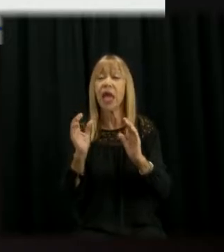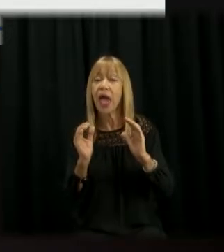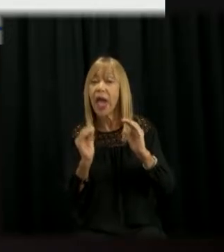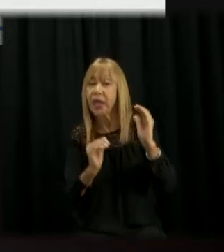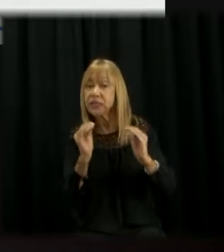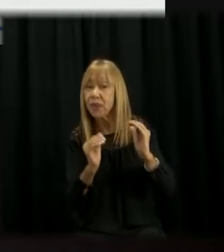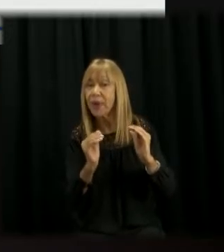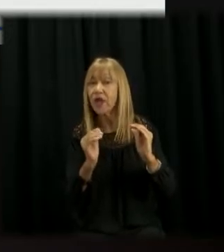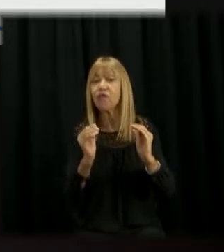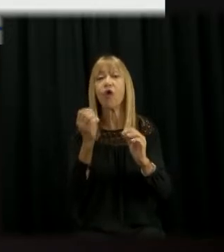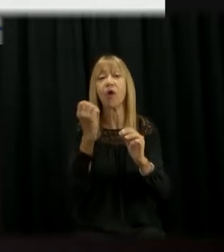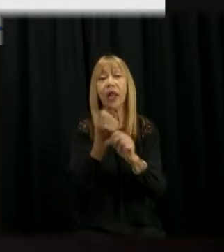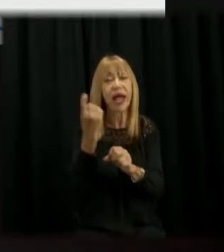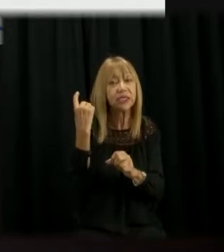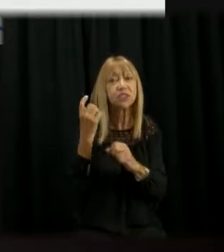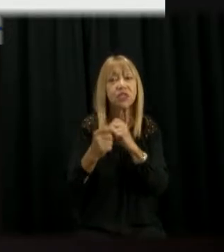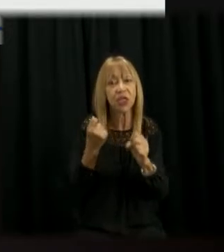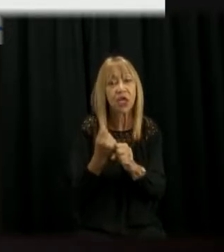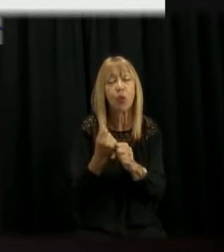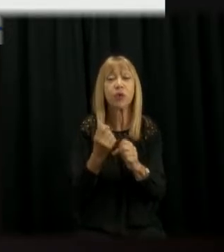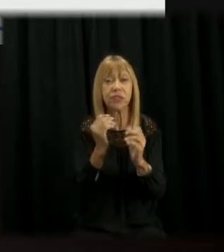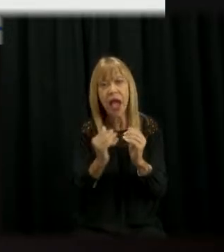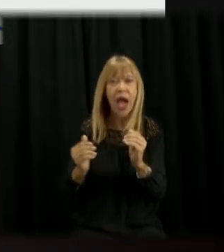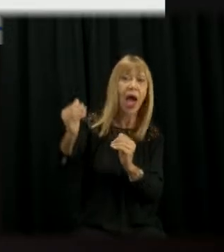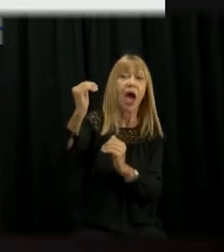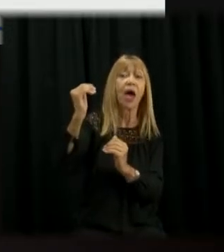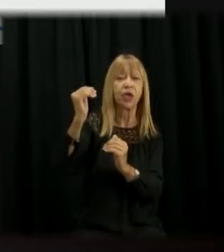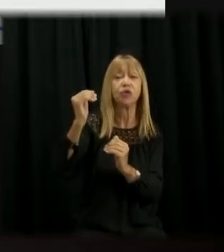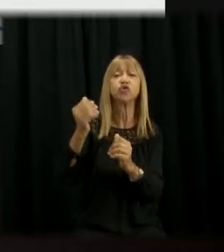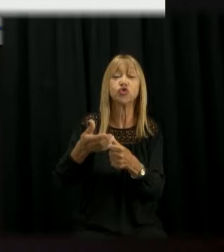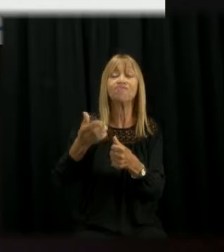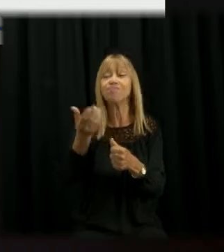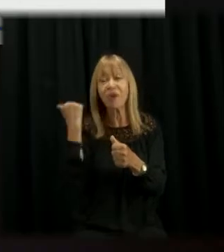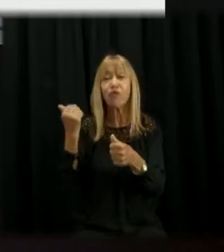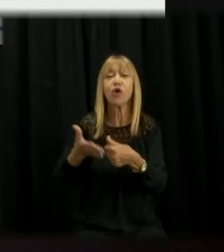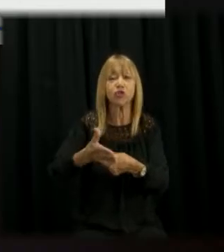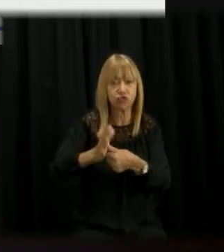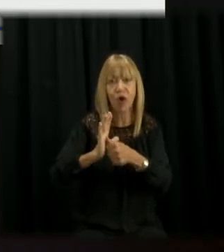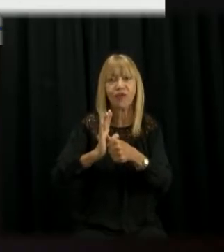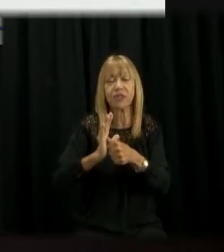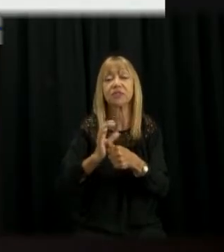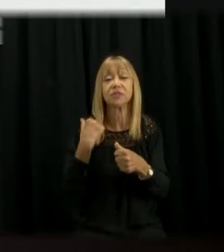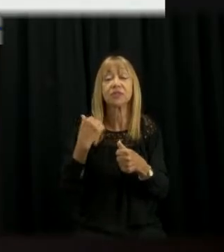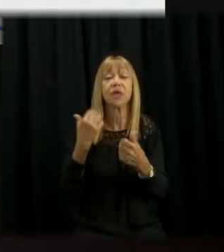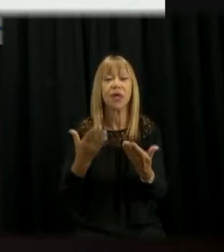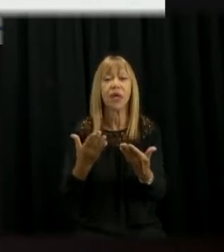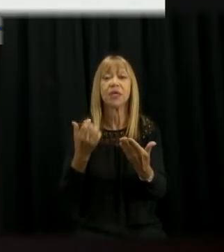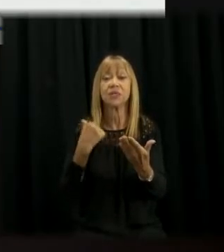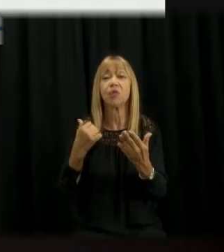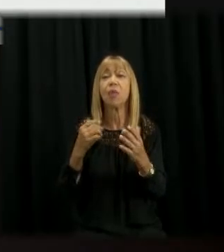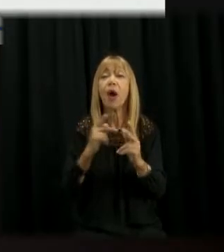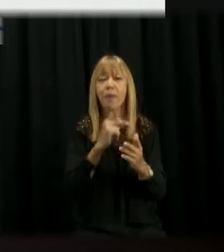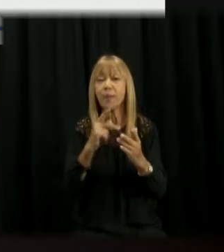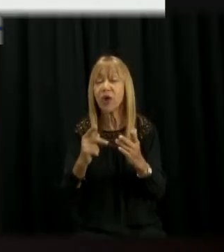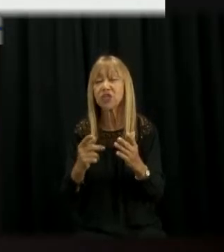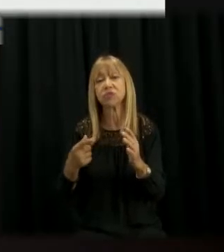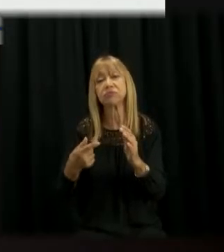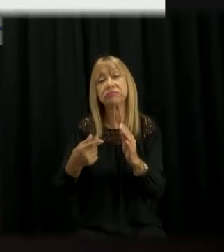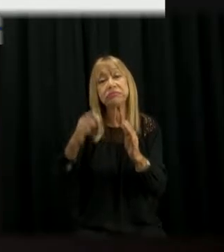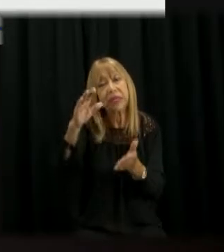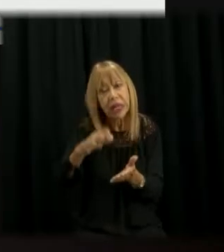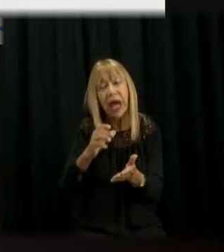3.000 millones del año pasado, y el cual lo que se estimó fue mayor. Esta baja se